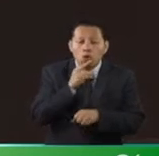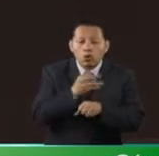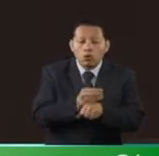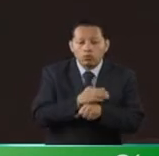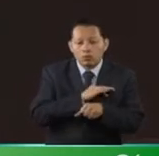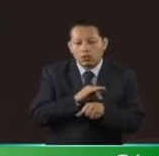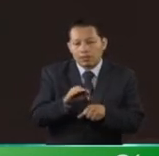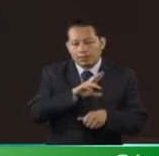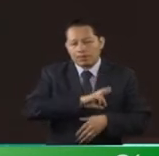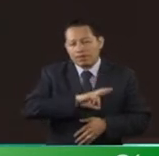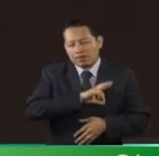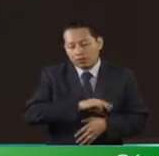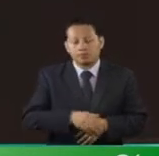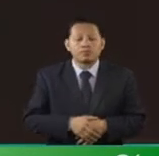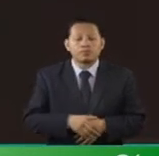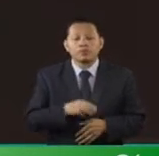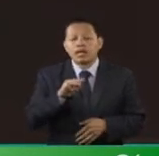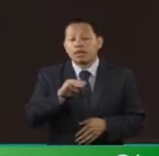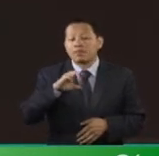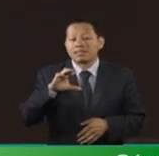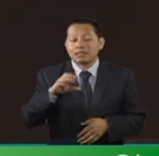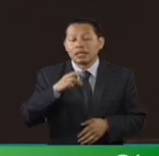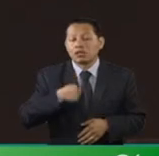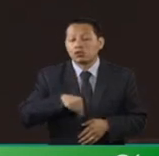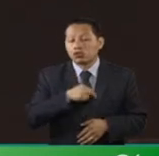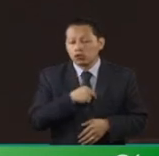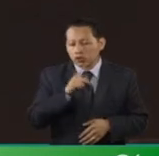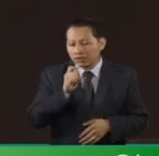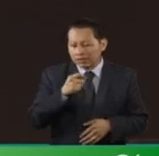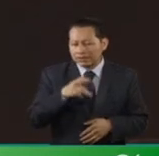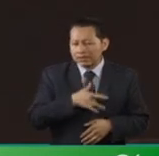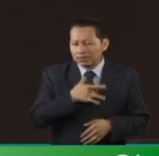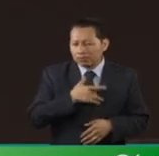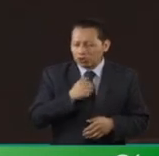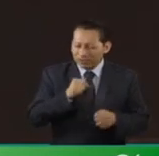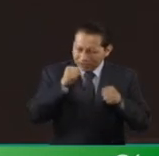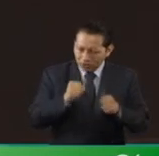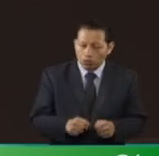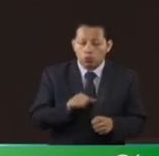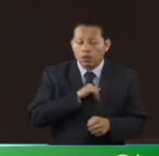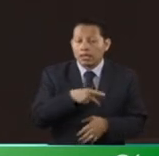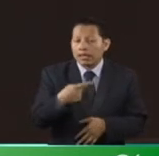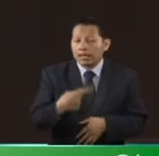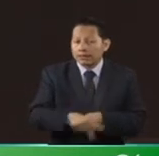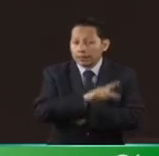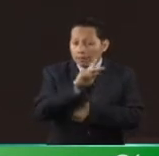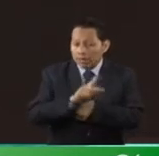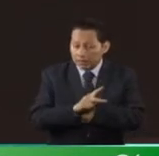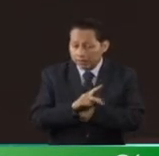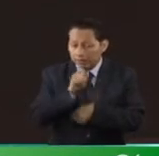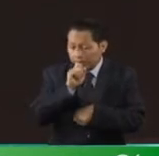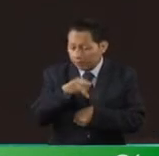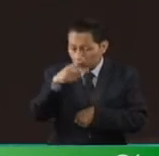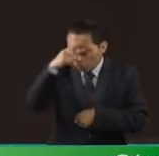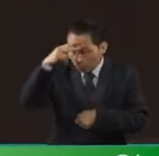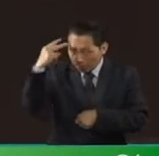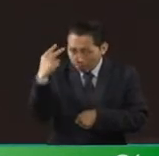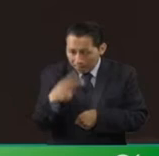sector privado. El Movimiento Ciudadano, estamos convencidos que en este país, en